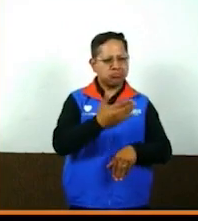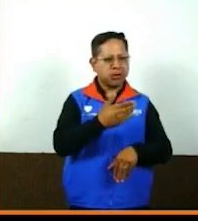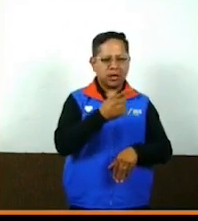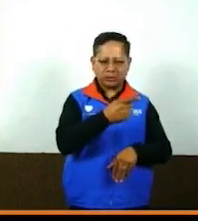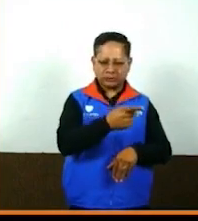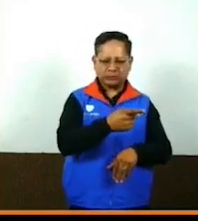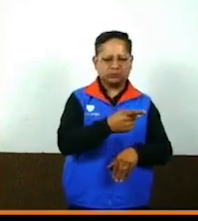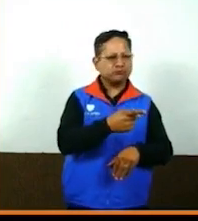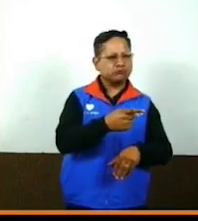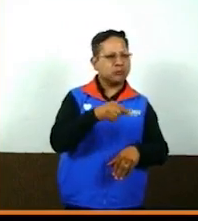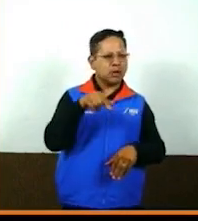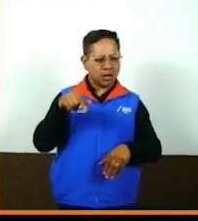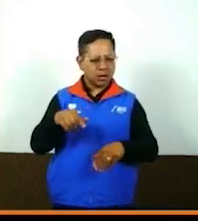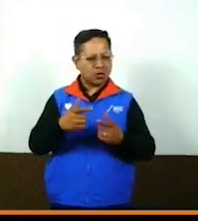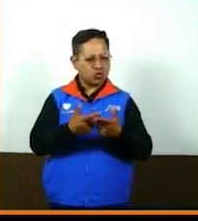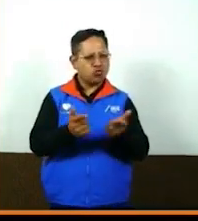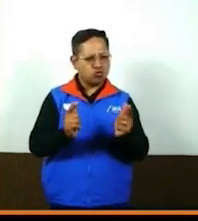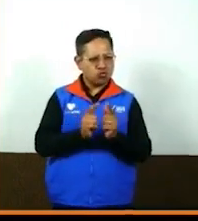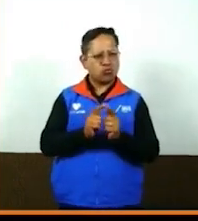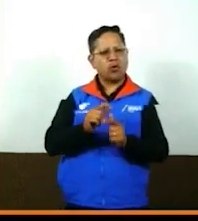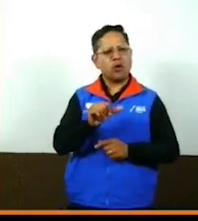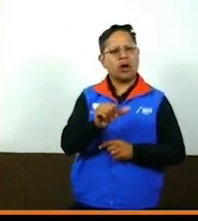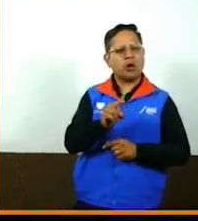proveedor del grupo Audi.